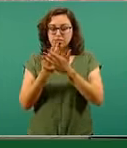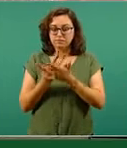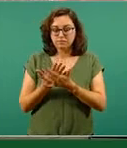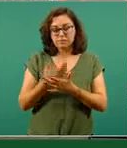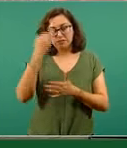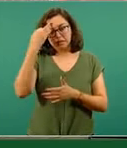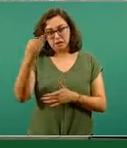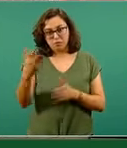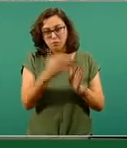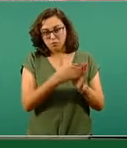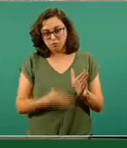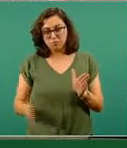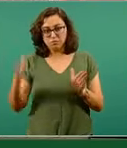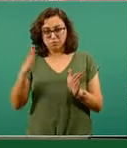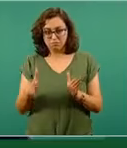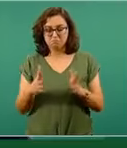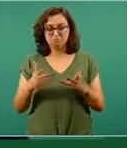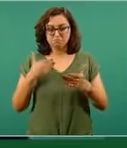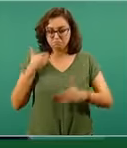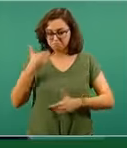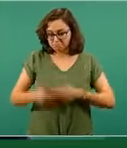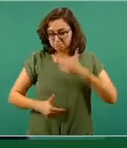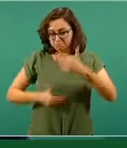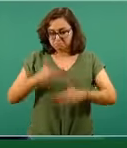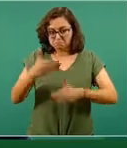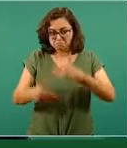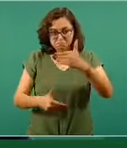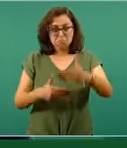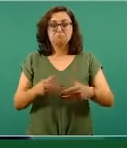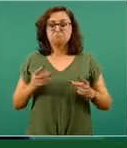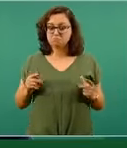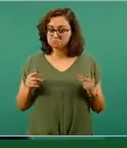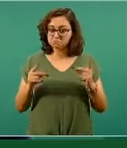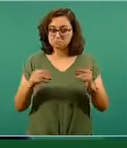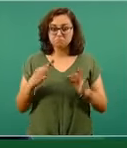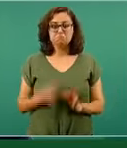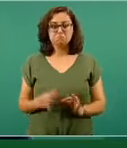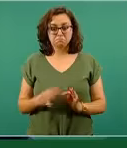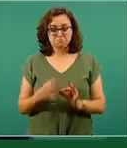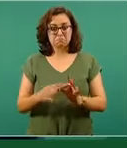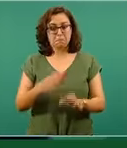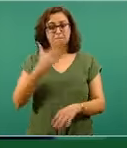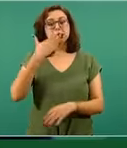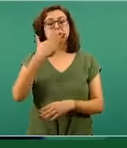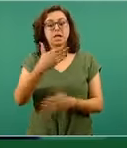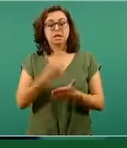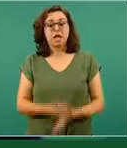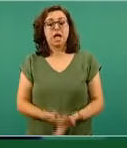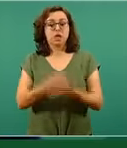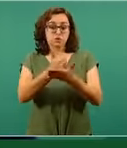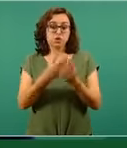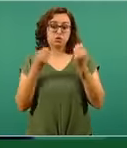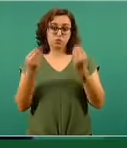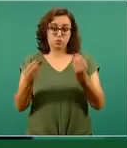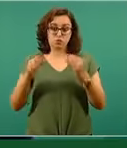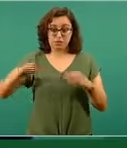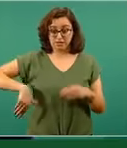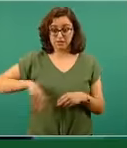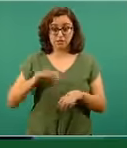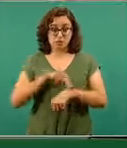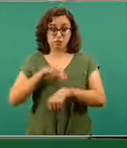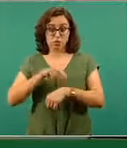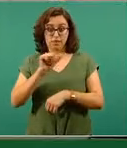vayamos teniendo un programa que hasta el momento va a buen ritmo, muy exitoso y que nos está ayudando, como decía el doctor Daniel